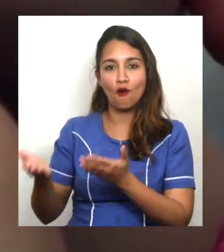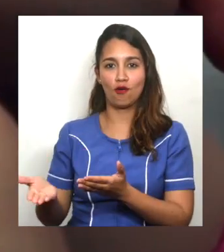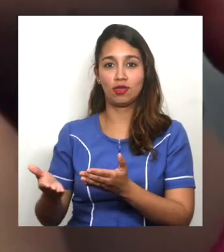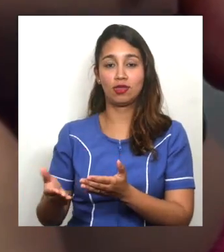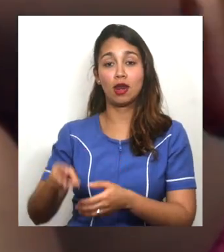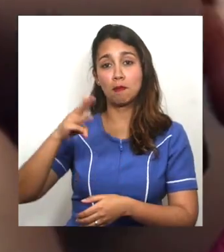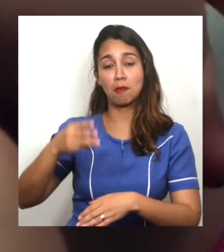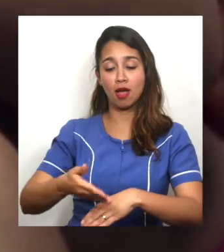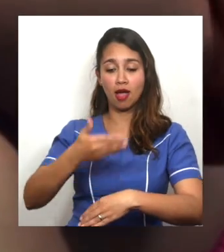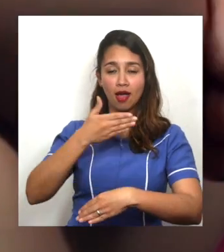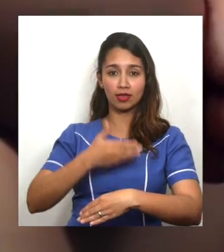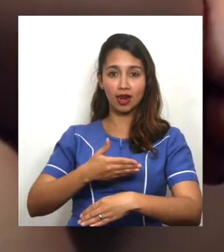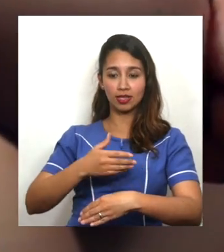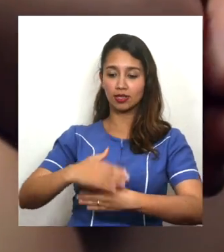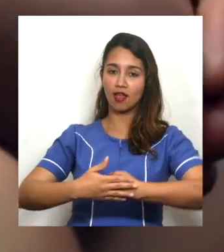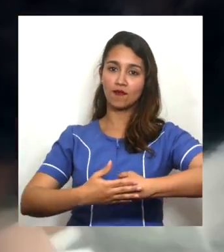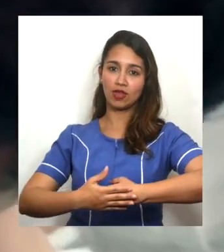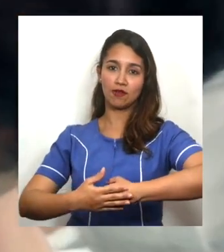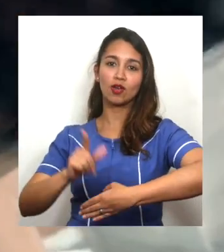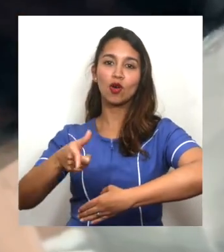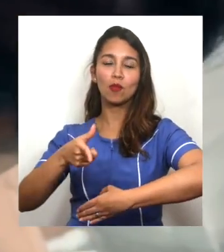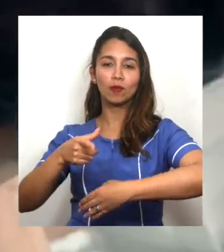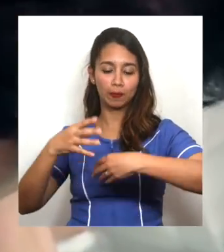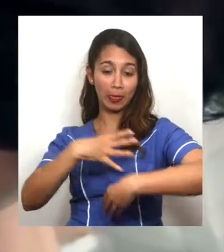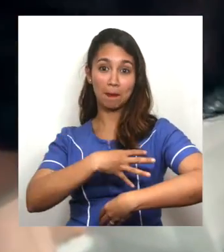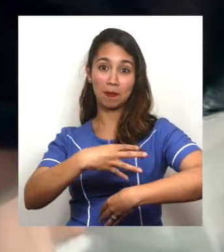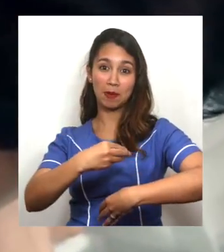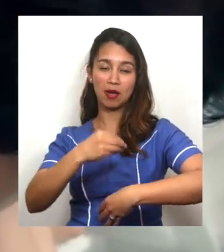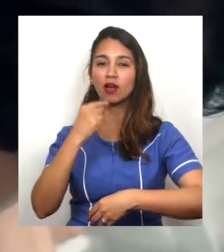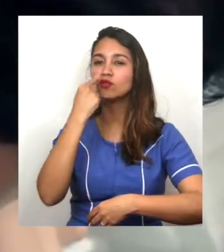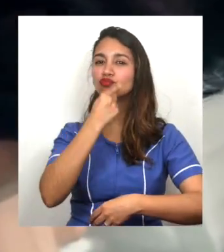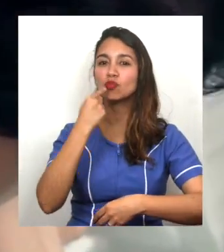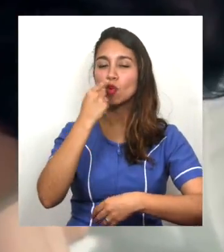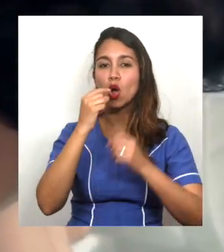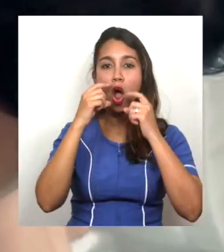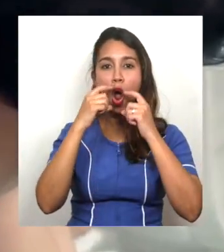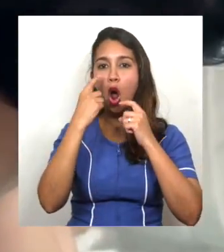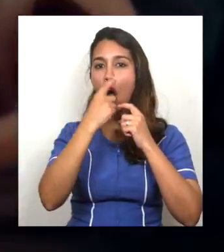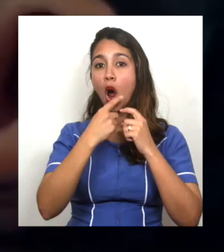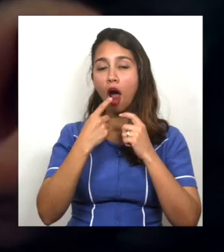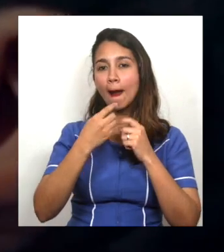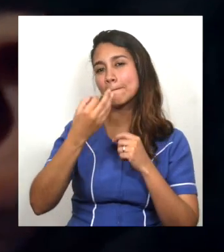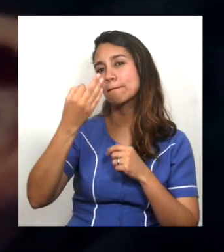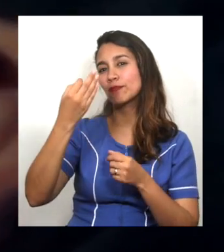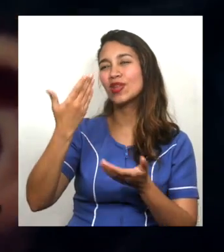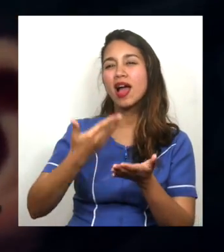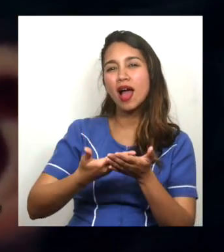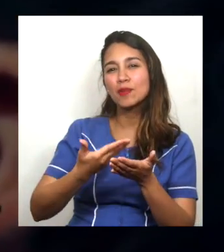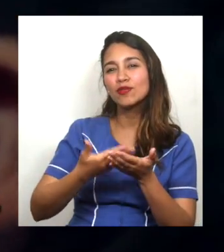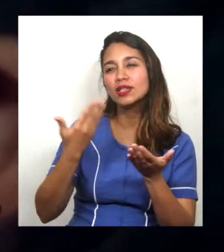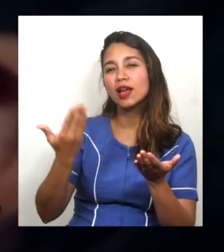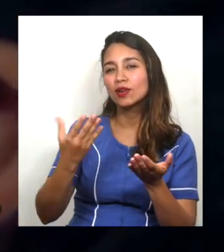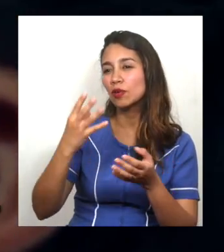cuerpo alineado al cuerpo de la madre, procurando tener la boca lo más abierta posible con sus labios vertidos de